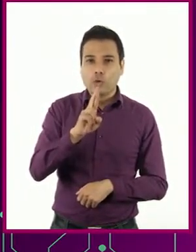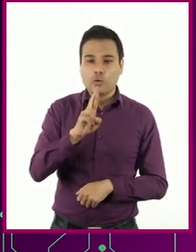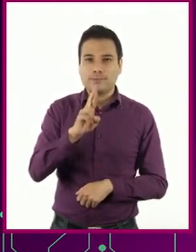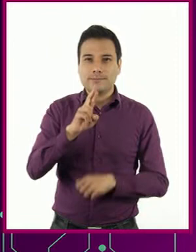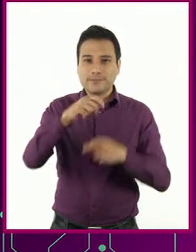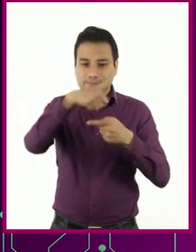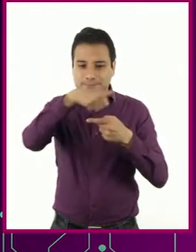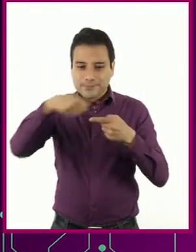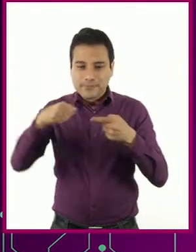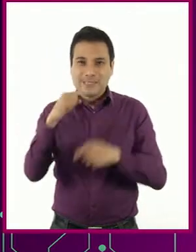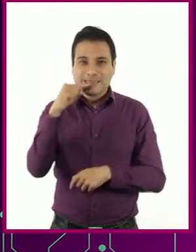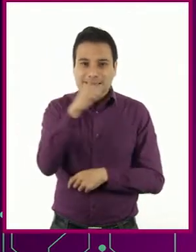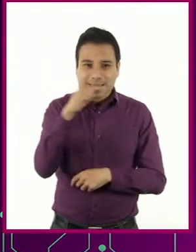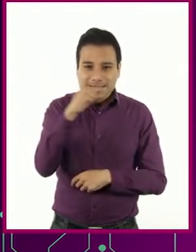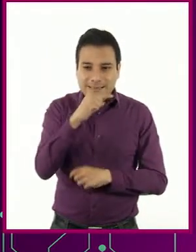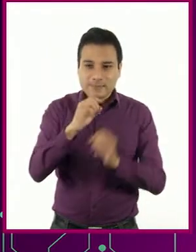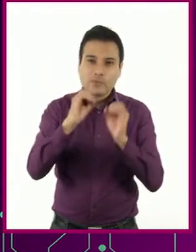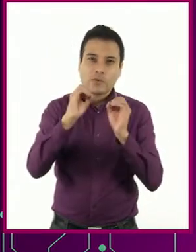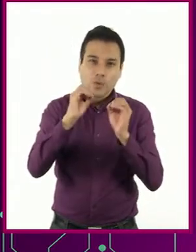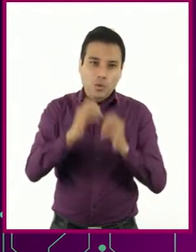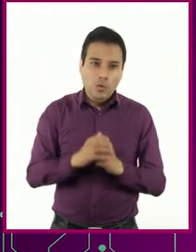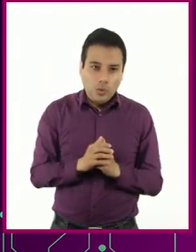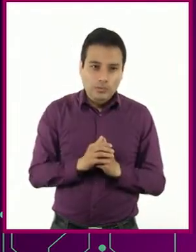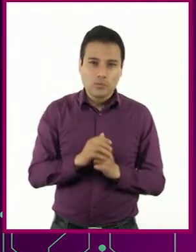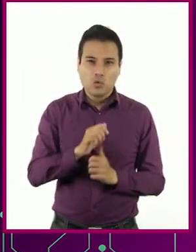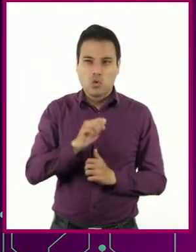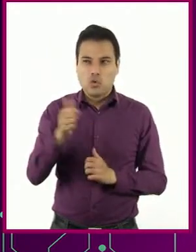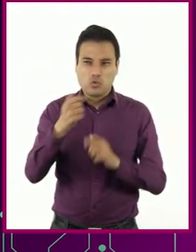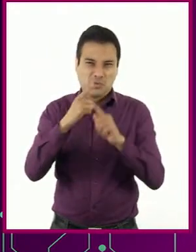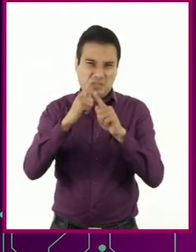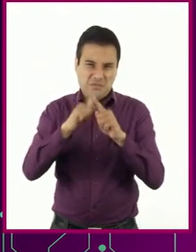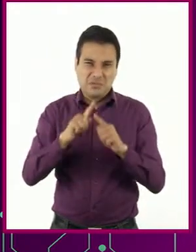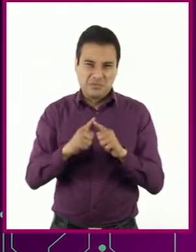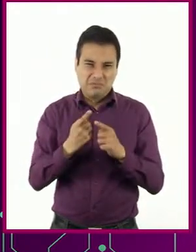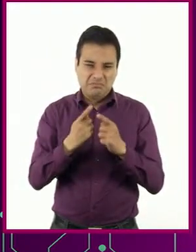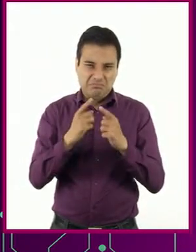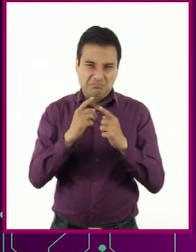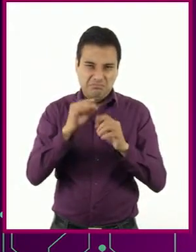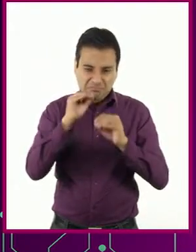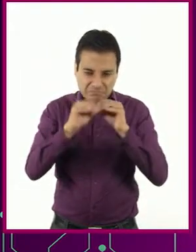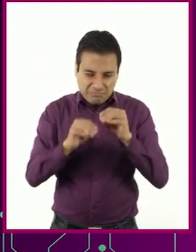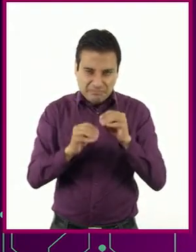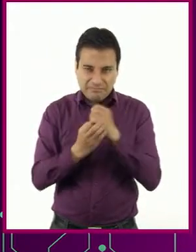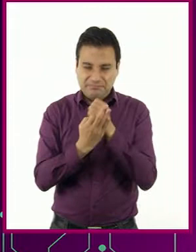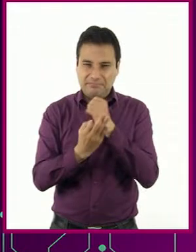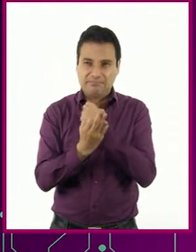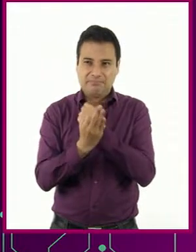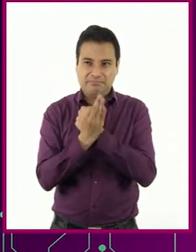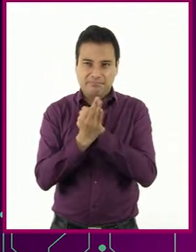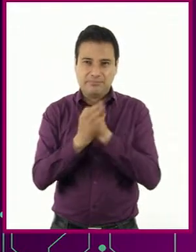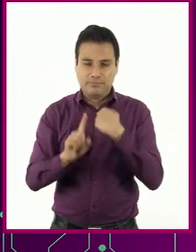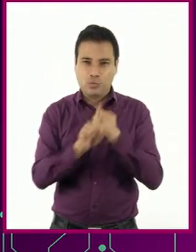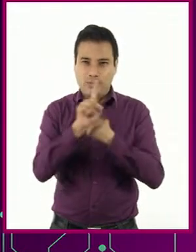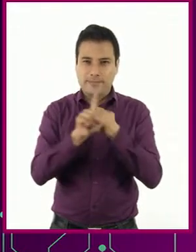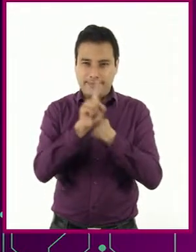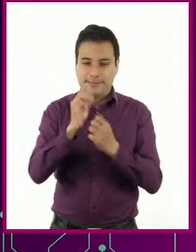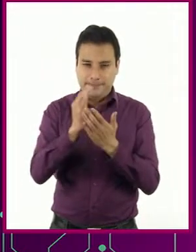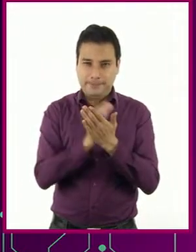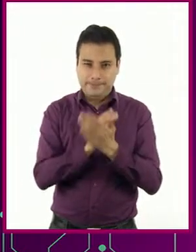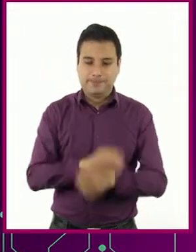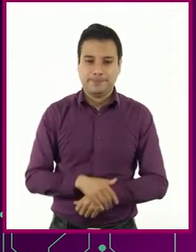de tratamientos como son los selladores de fosetas y fisuras que nos pueden prevenir problemas a futuro de enfermedad